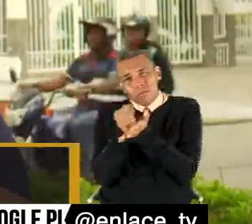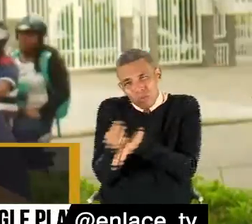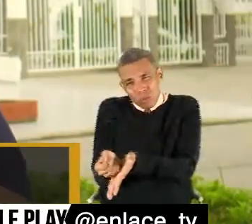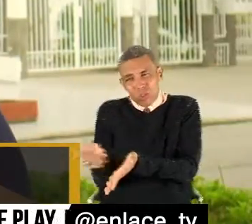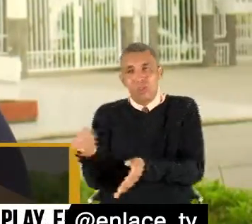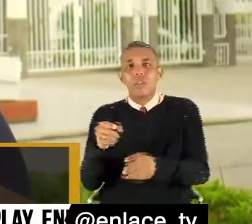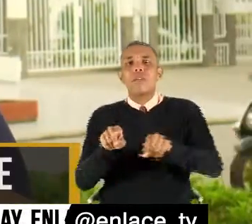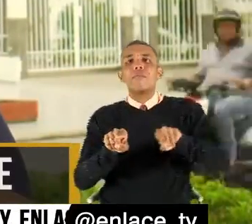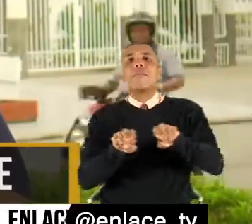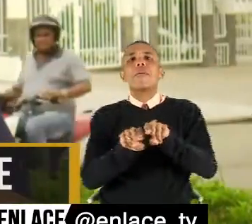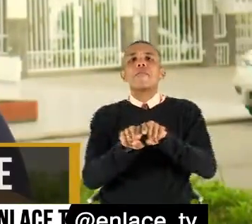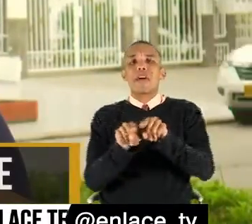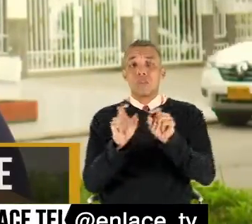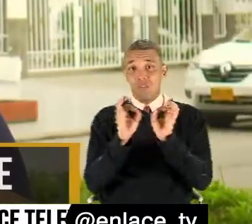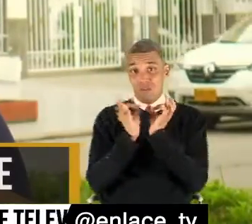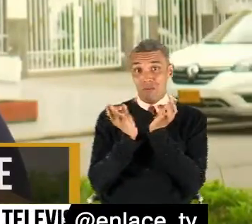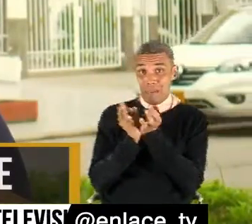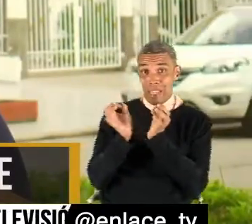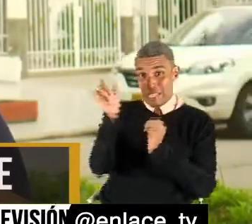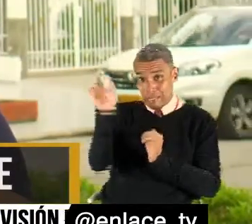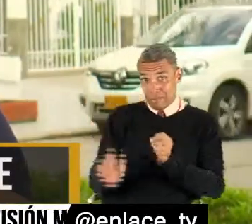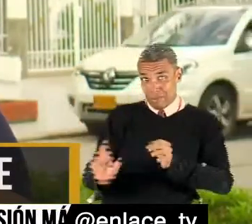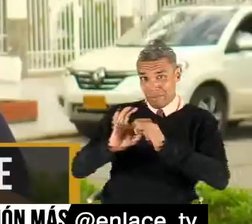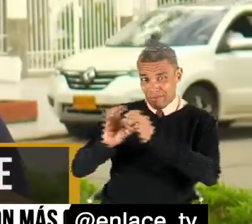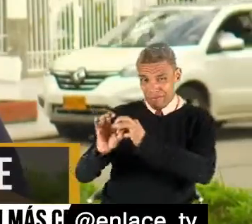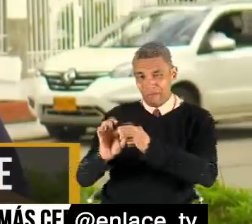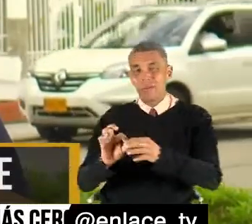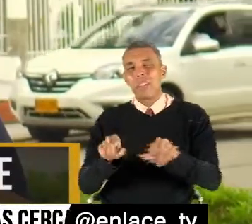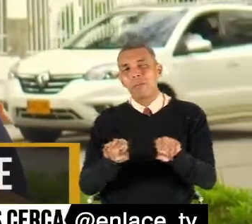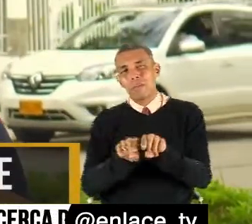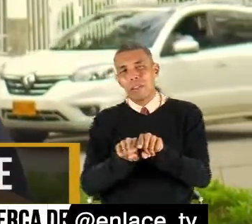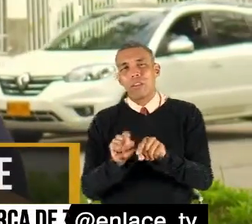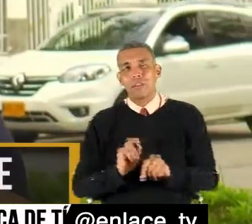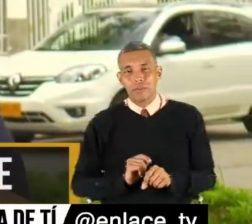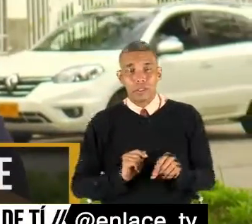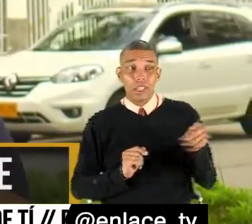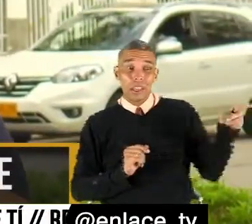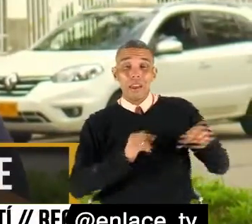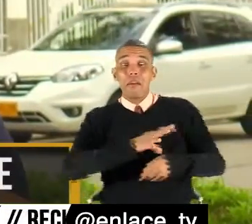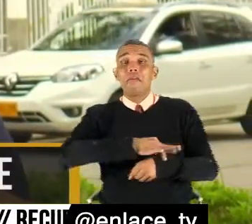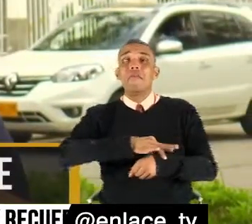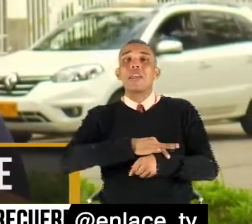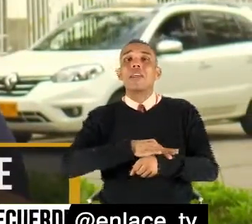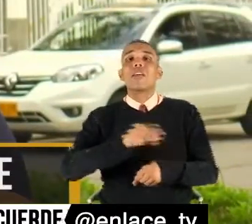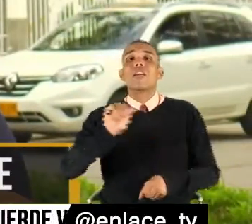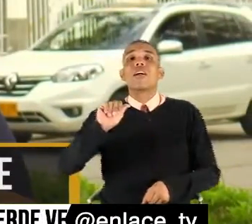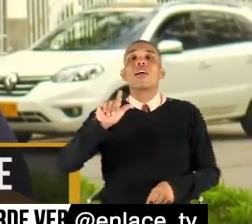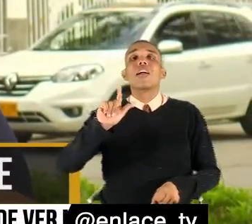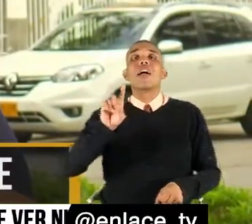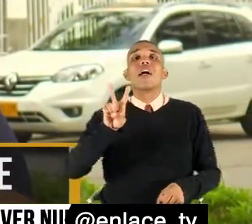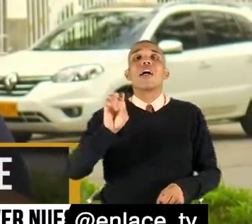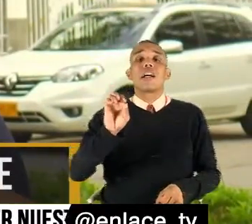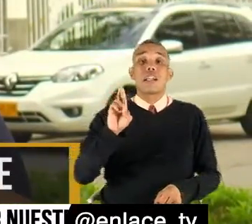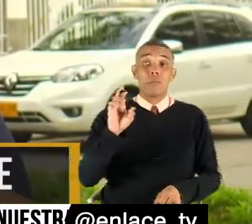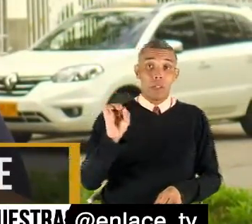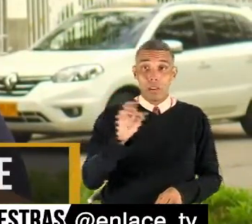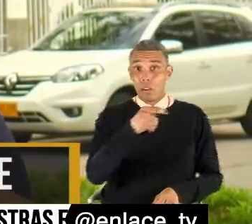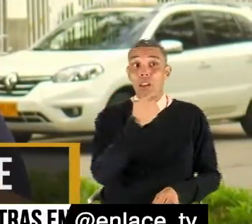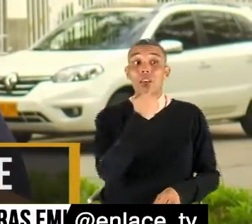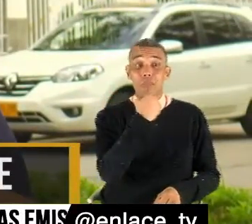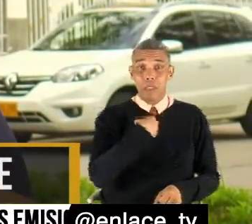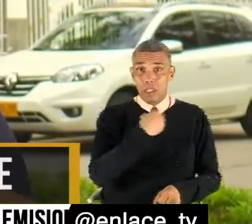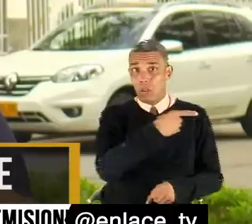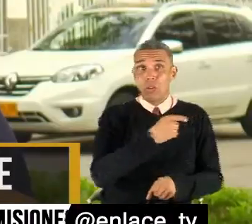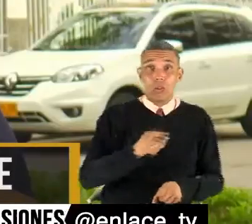El médico Álvaro Herrera, quien es el cirujano de cabeza y cuello que lo atendió él en el hospital universitario, manifestó de que mi hermano debe